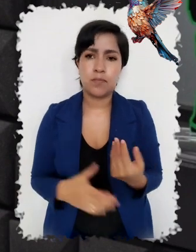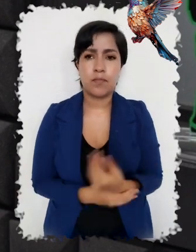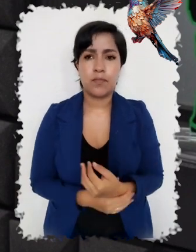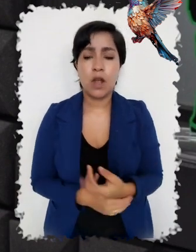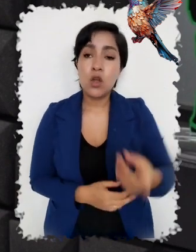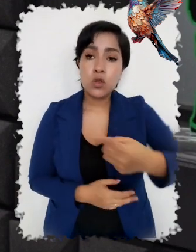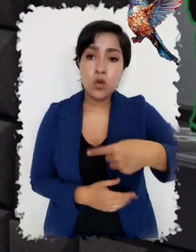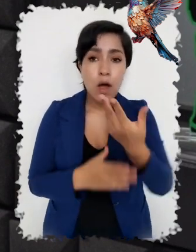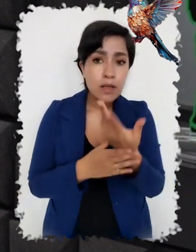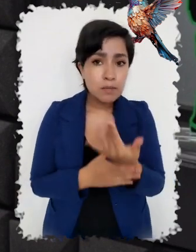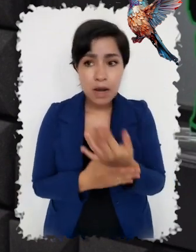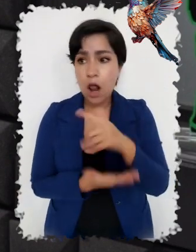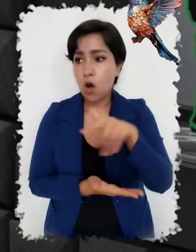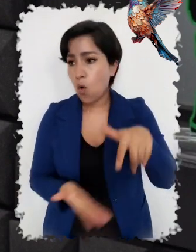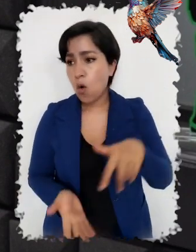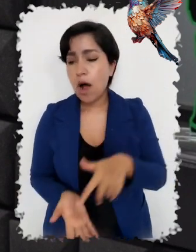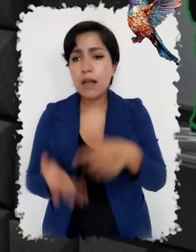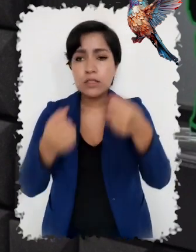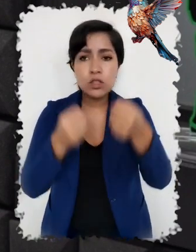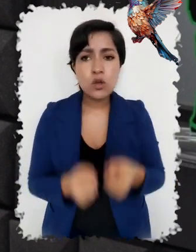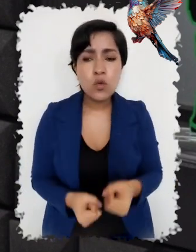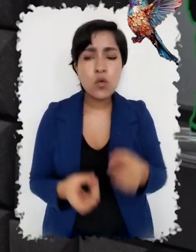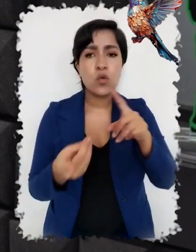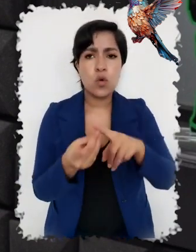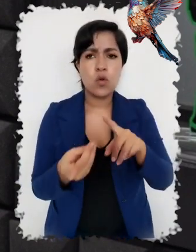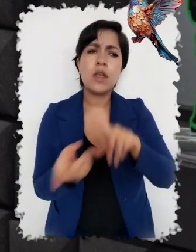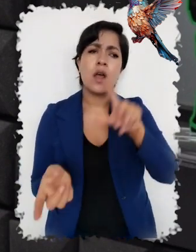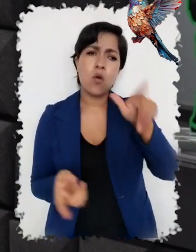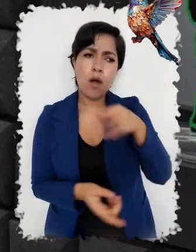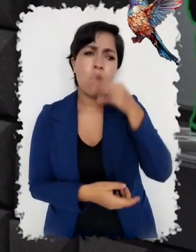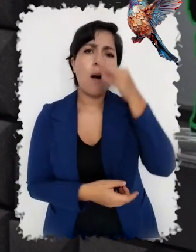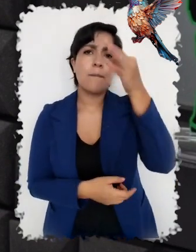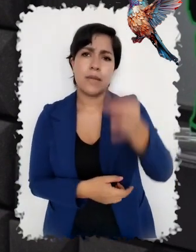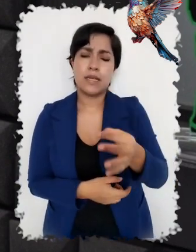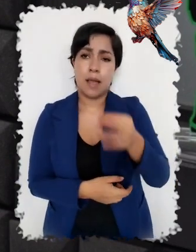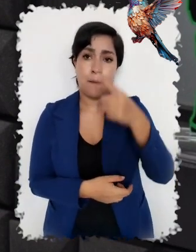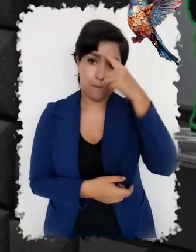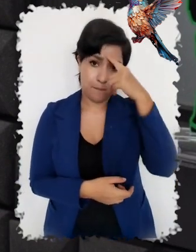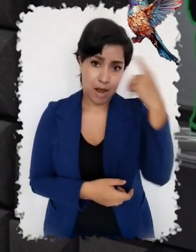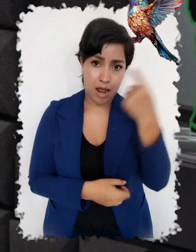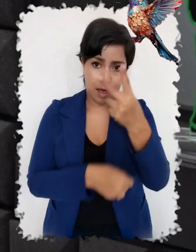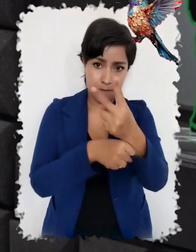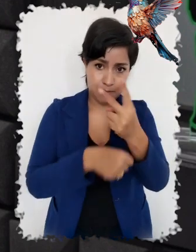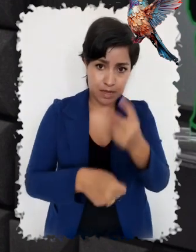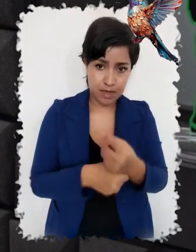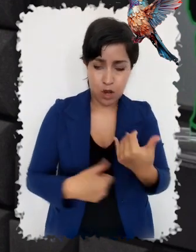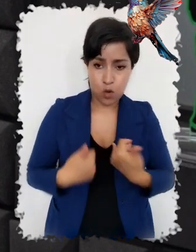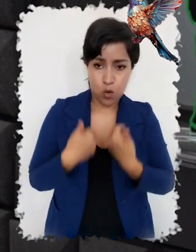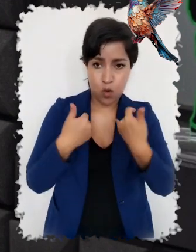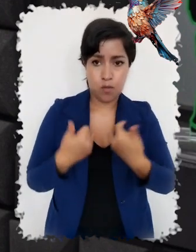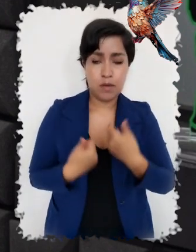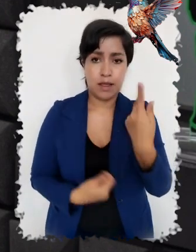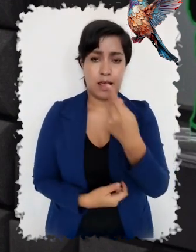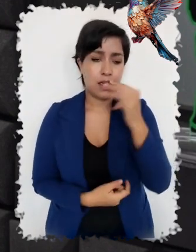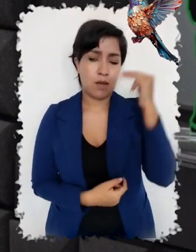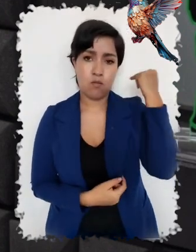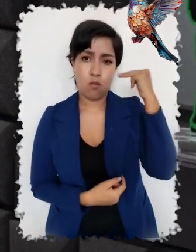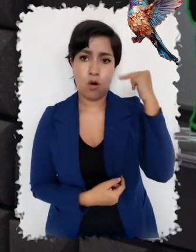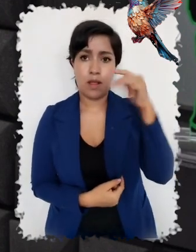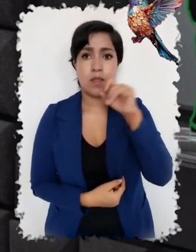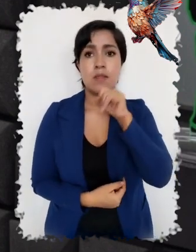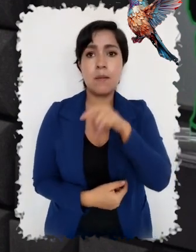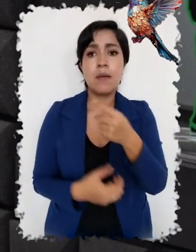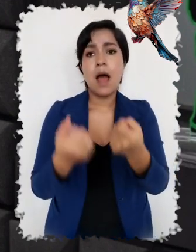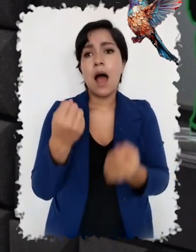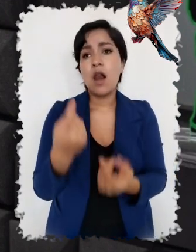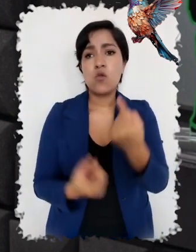esperando la Confirmación del sitio si si me das oportunidad te compartimos la información para que invites a los muchachos aquí en Morelia este